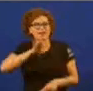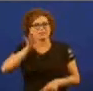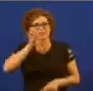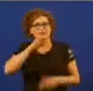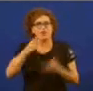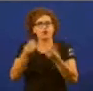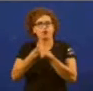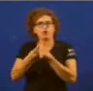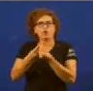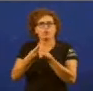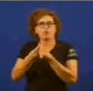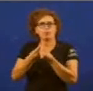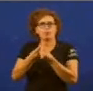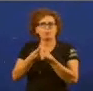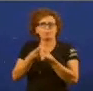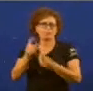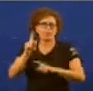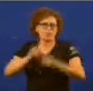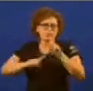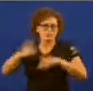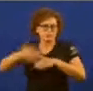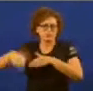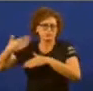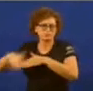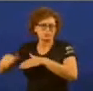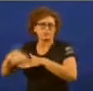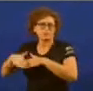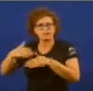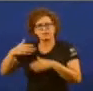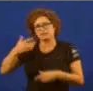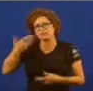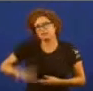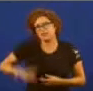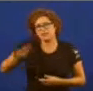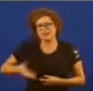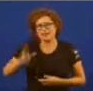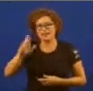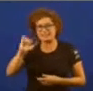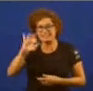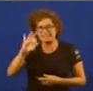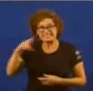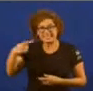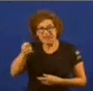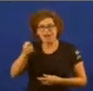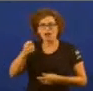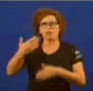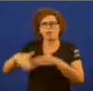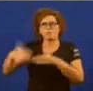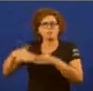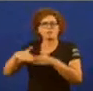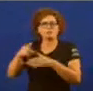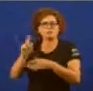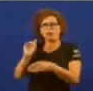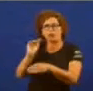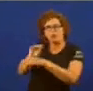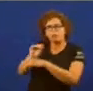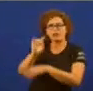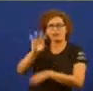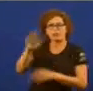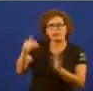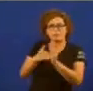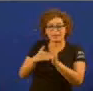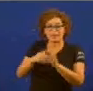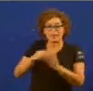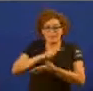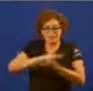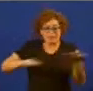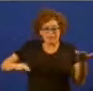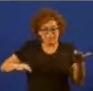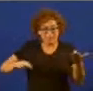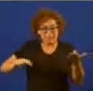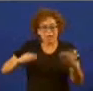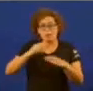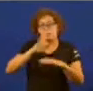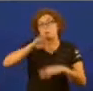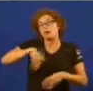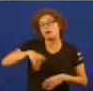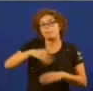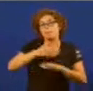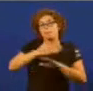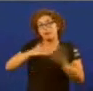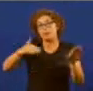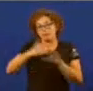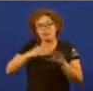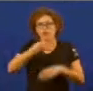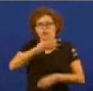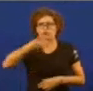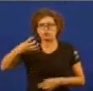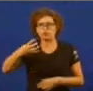a causa desta crise institucional desa crise do résime non é o referendo o referendo é un síntoma do cansancio